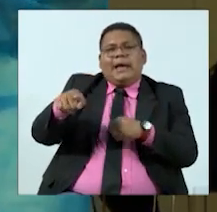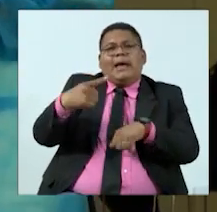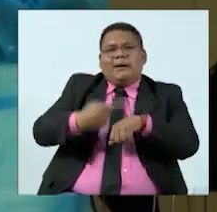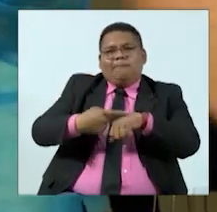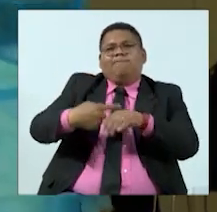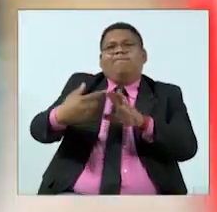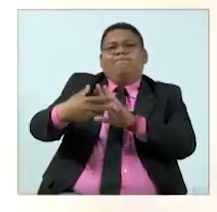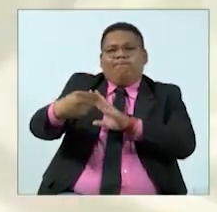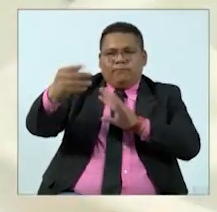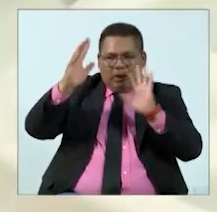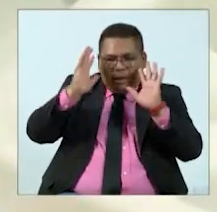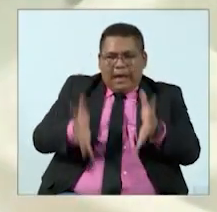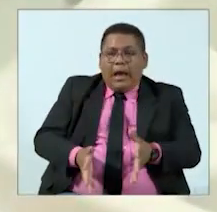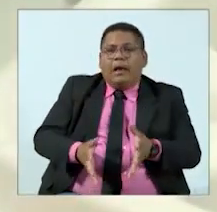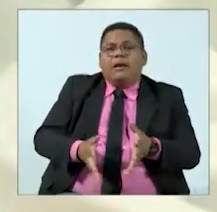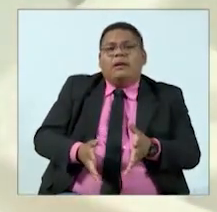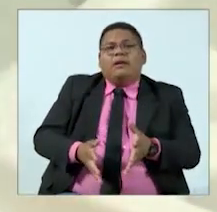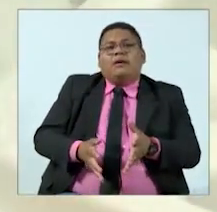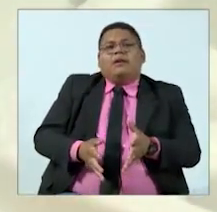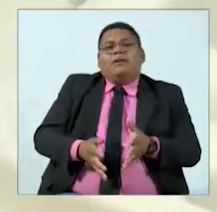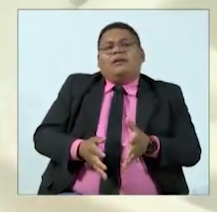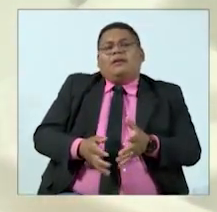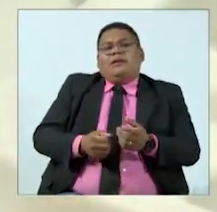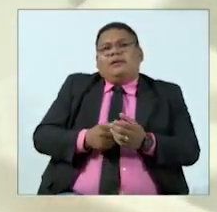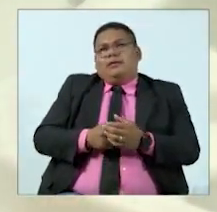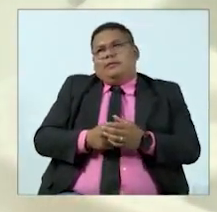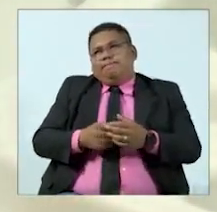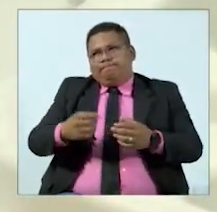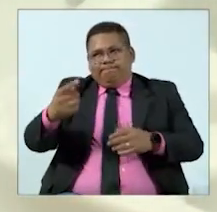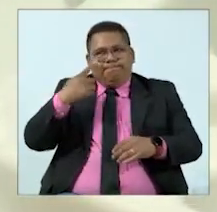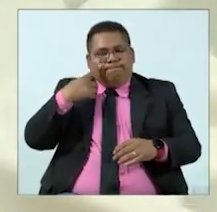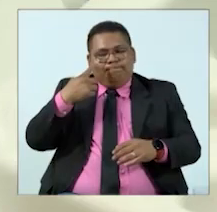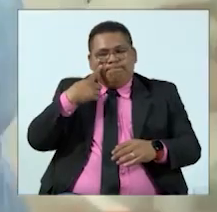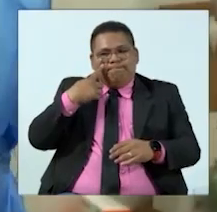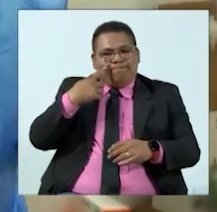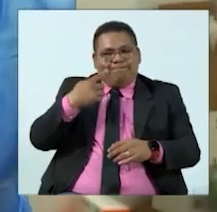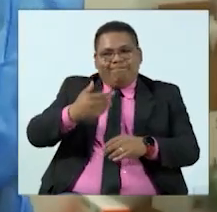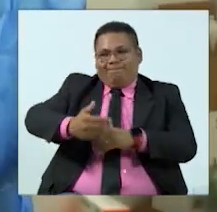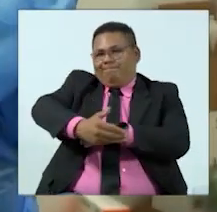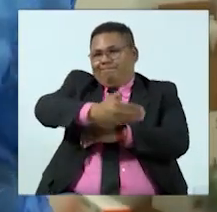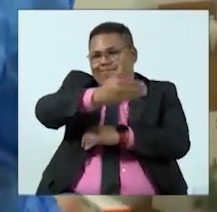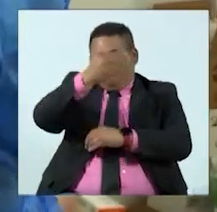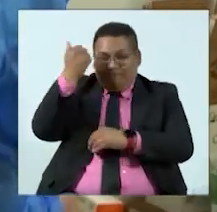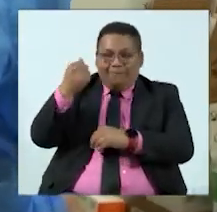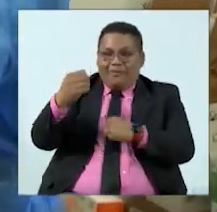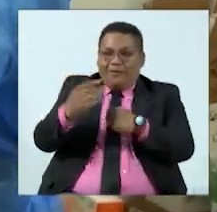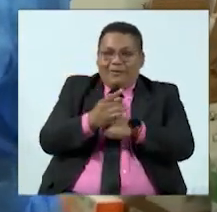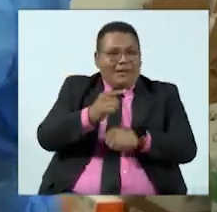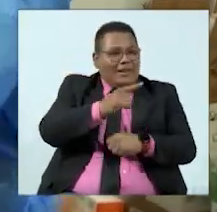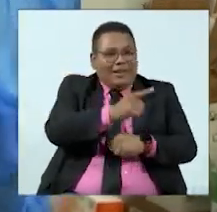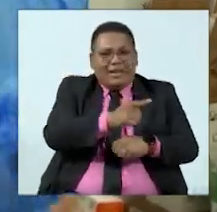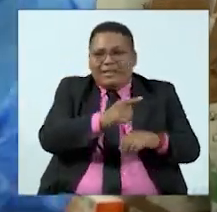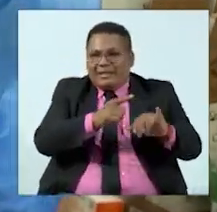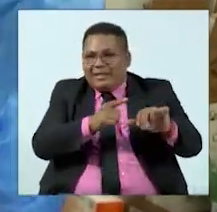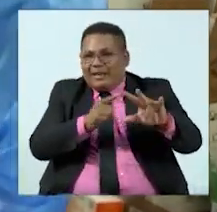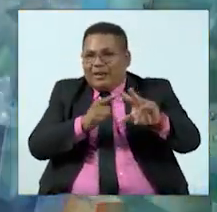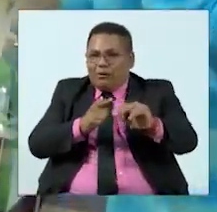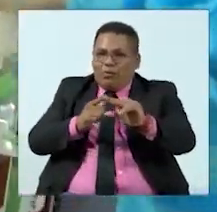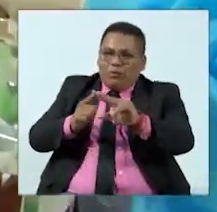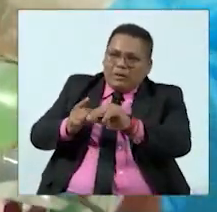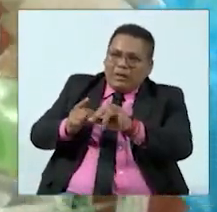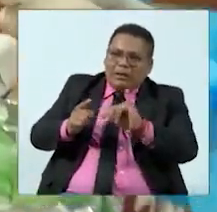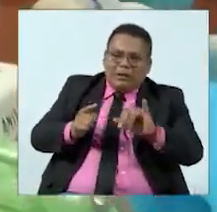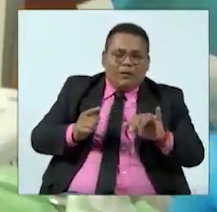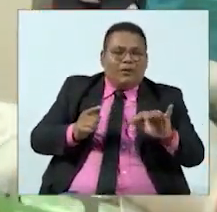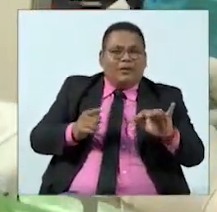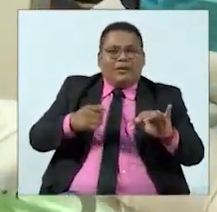enfermedad bueno eh el antecedente pudiera ser ser hasta desconocido porque no sabemos quién tiene y quién no tiene en algún momento determinado pero